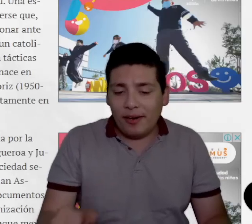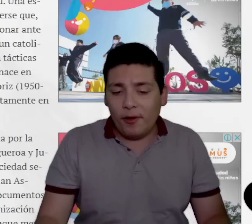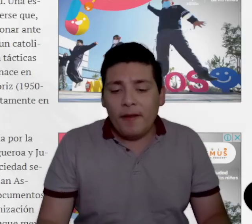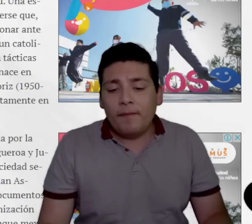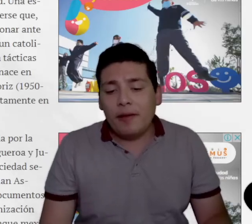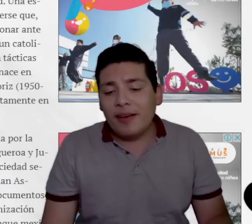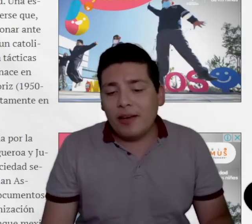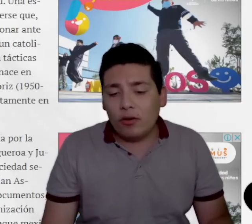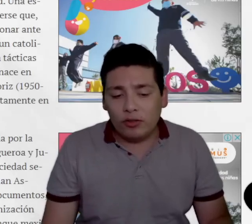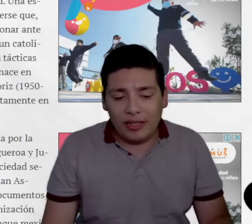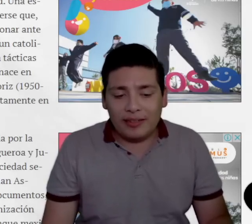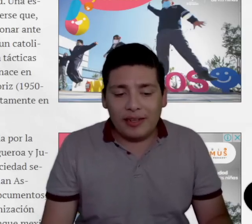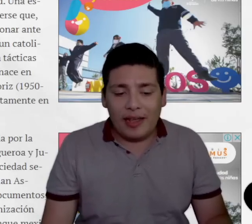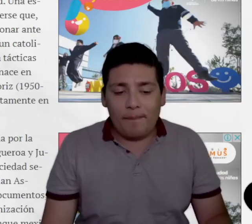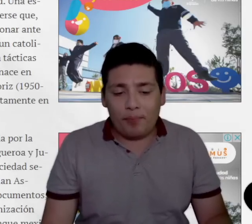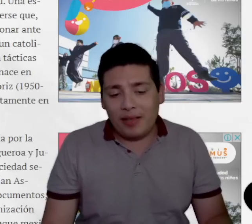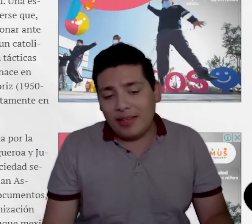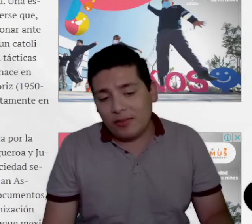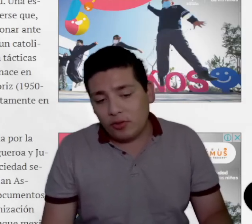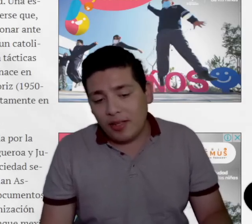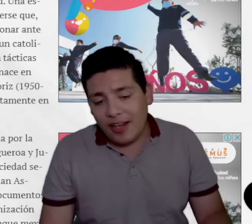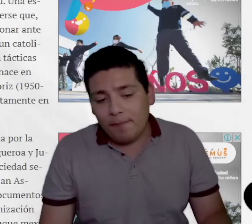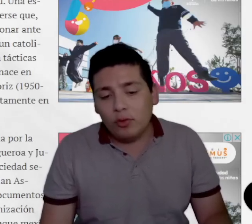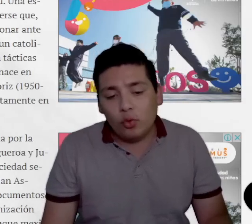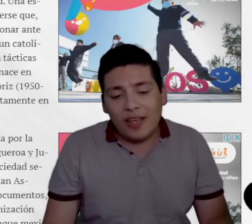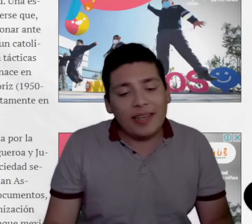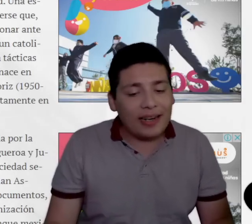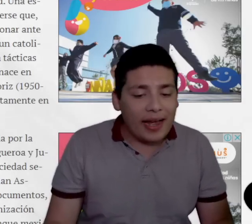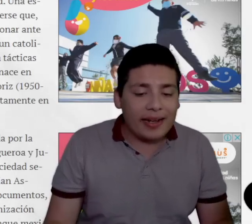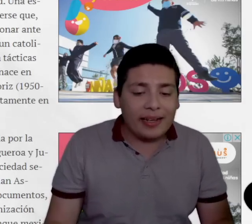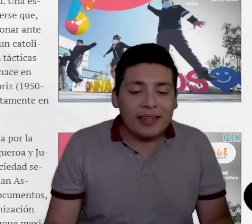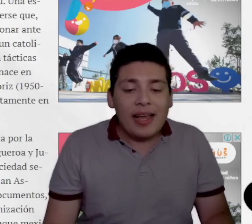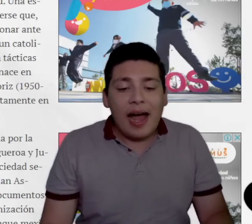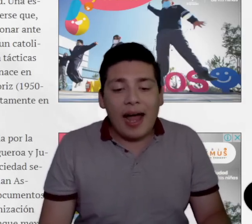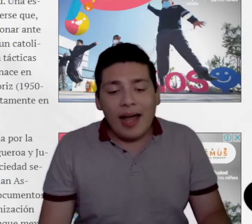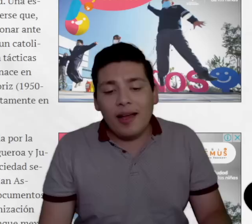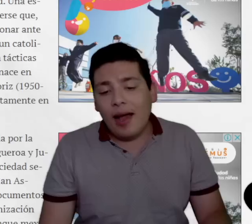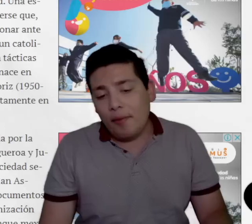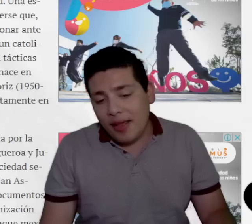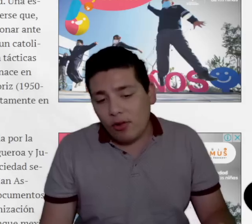Sin embargo, debe reconocerse que pese a sostener posturas arcaicas,